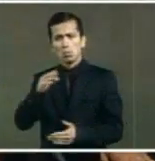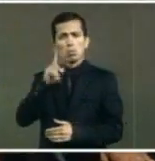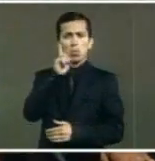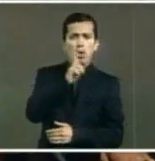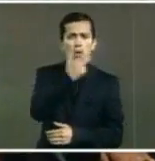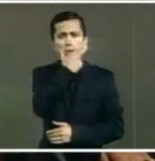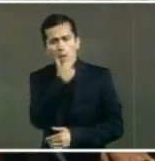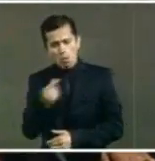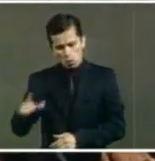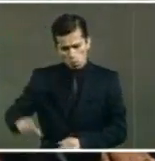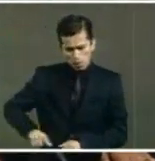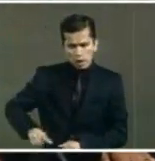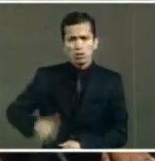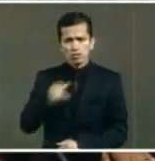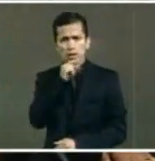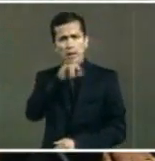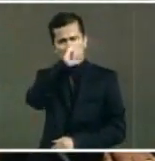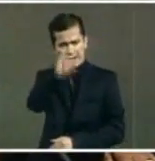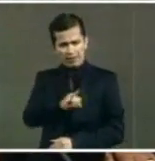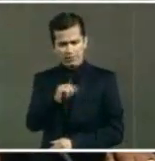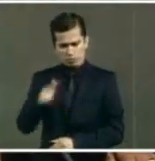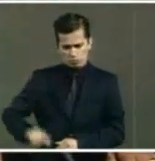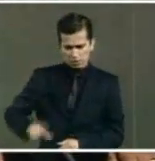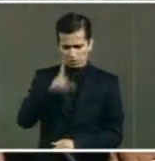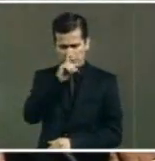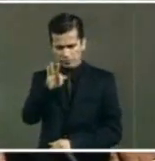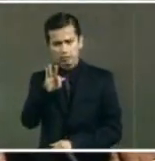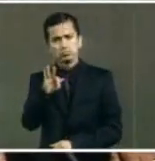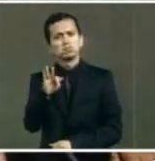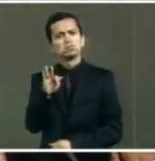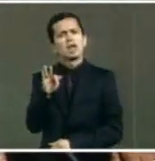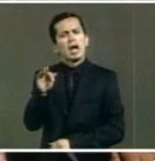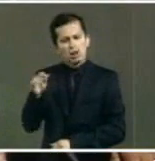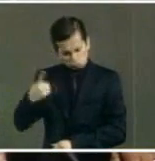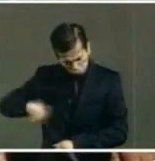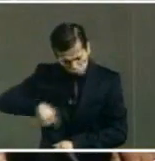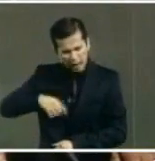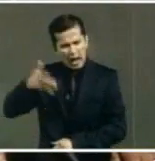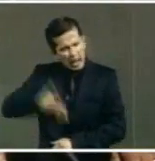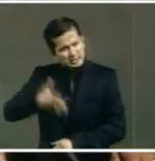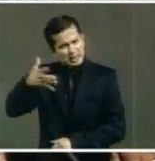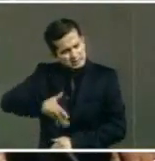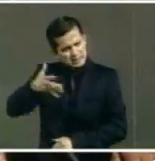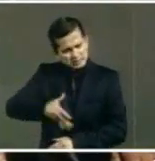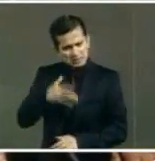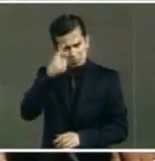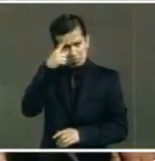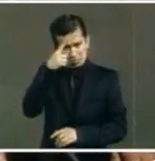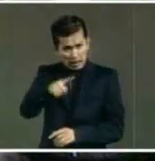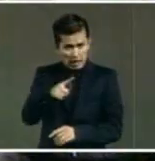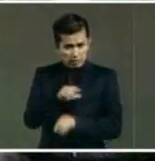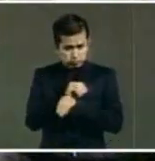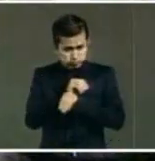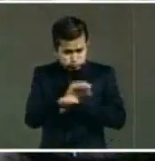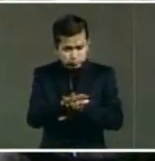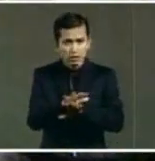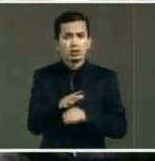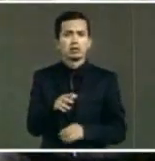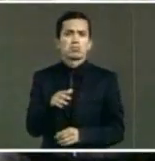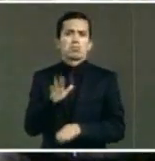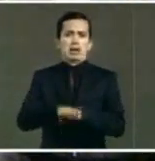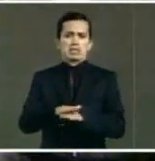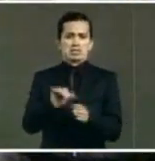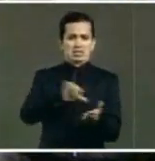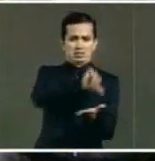jefe de gobierno que hagamos todo lo que tengamos que hacer, en particular ampliar los centros de control de